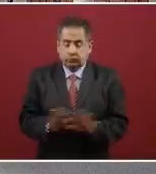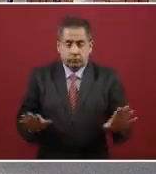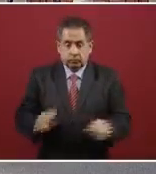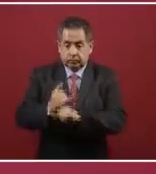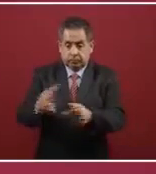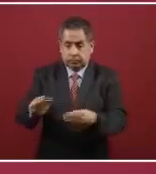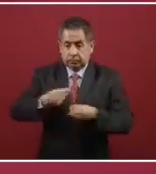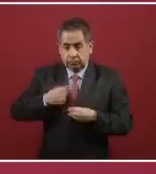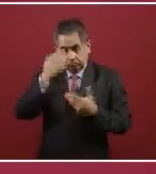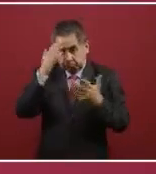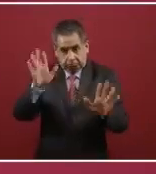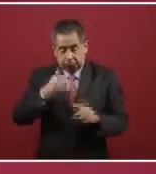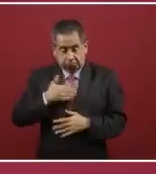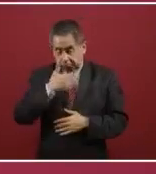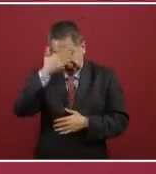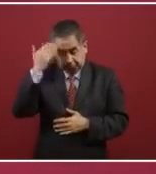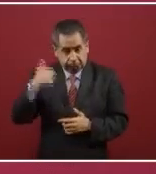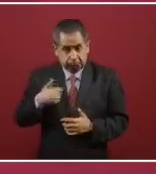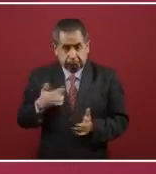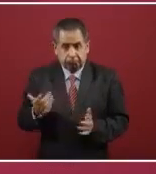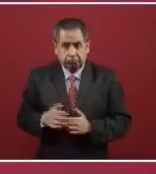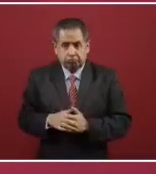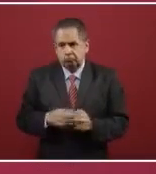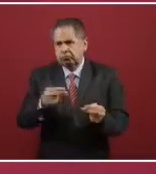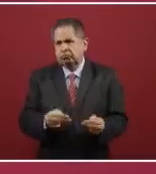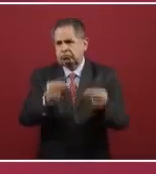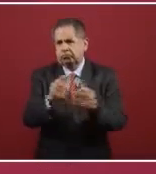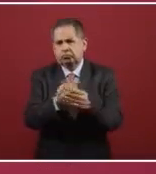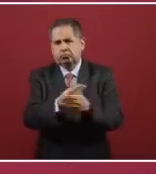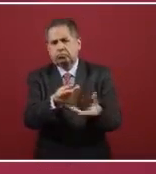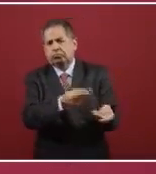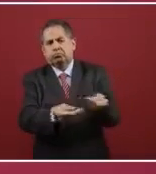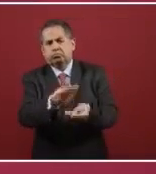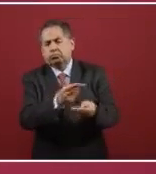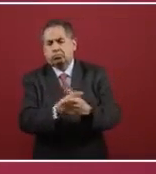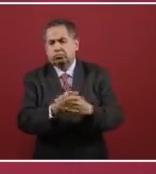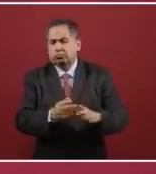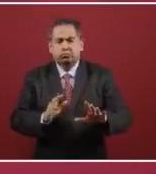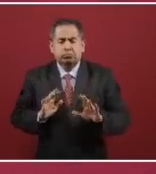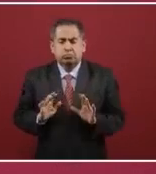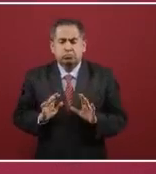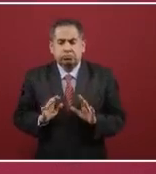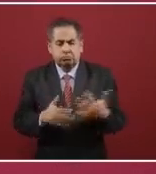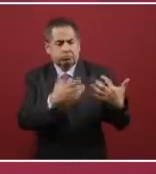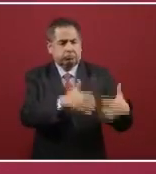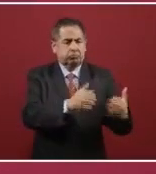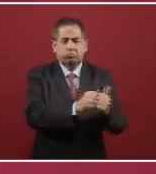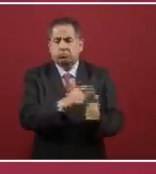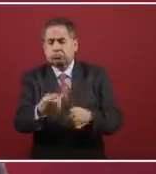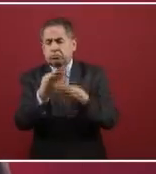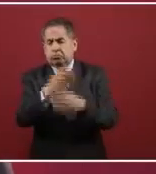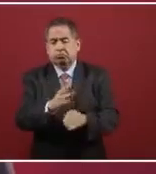No tengo información sobre eso. Son negociaciones que hacen seguramente las empresas con los